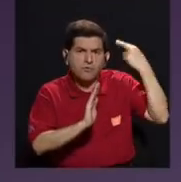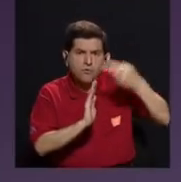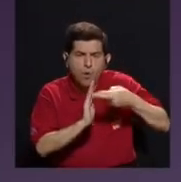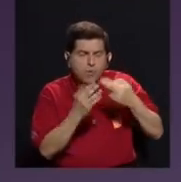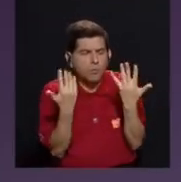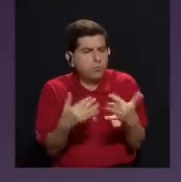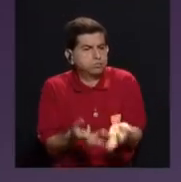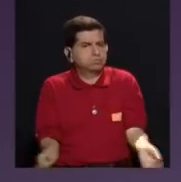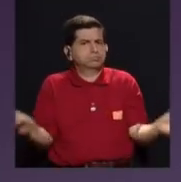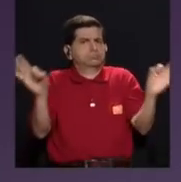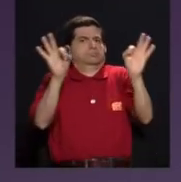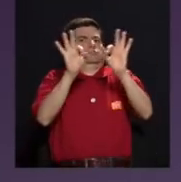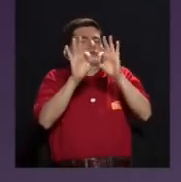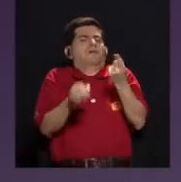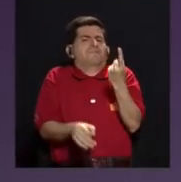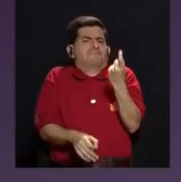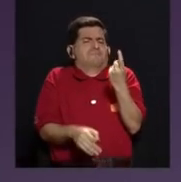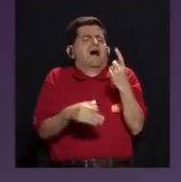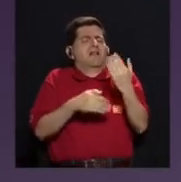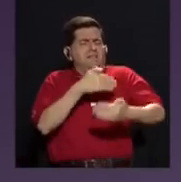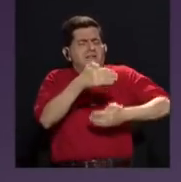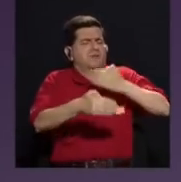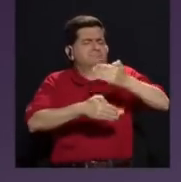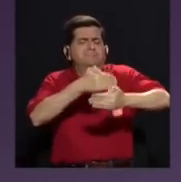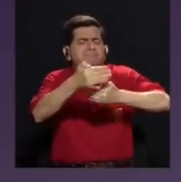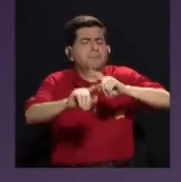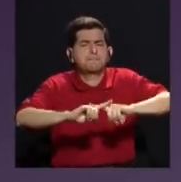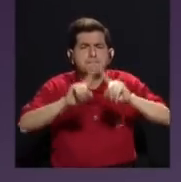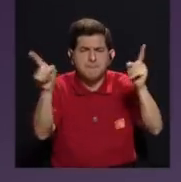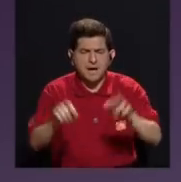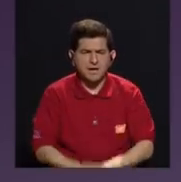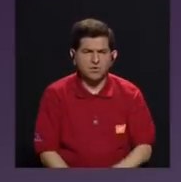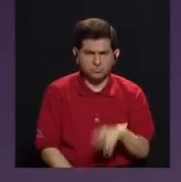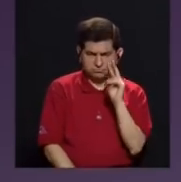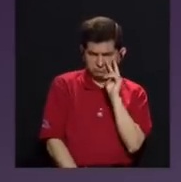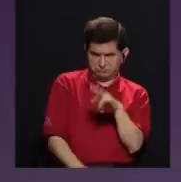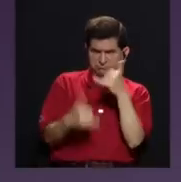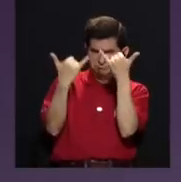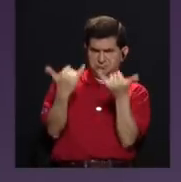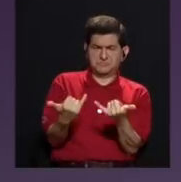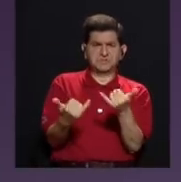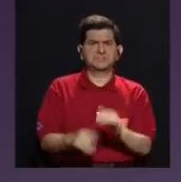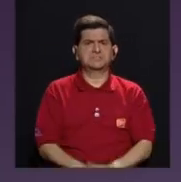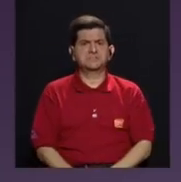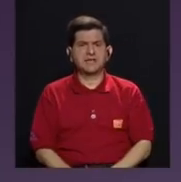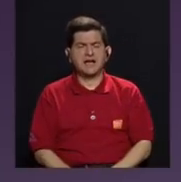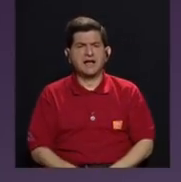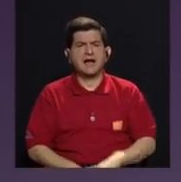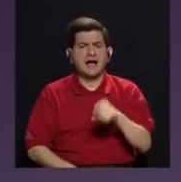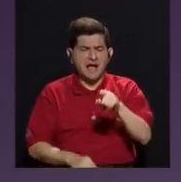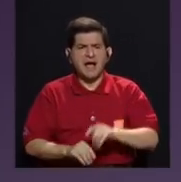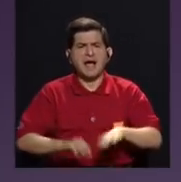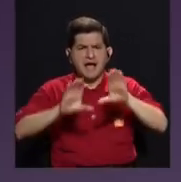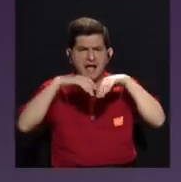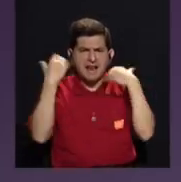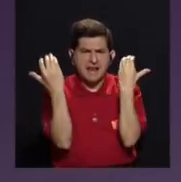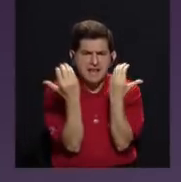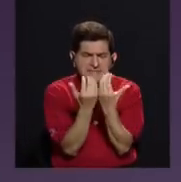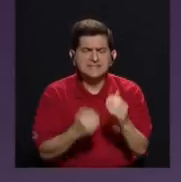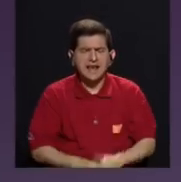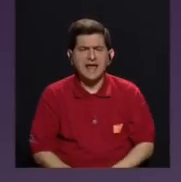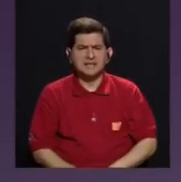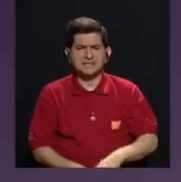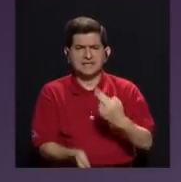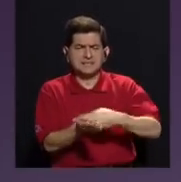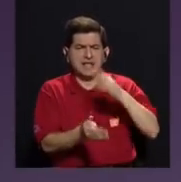preponderante todavía falta mucho camino por recorrer pero por lo menos vemos que en las clases de bombas por ejemplo para las clases de percusión